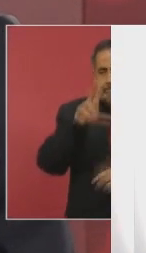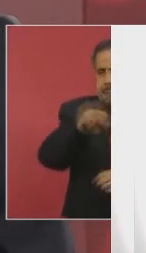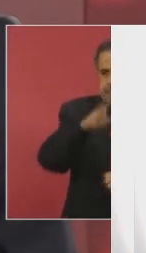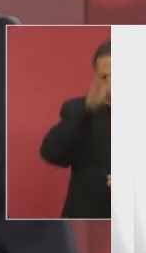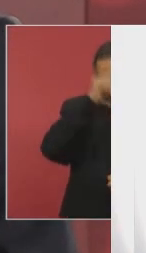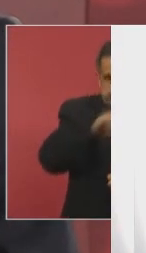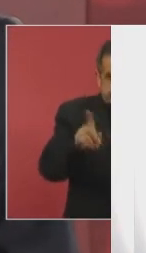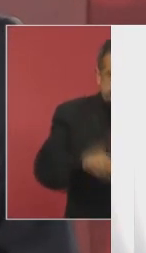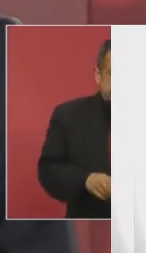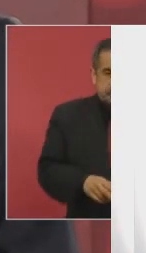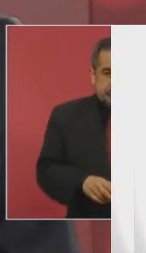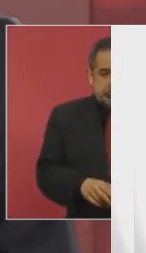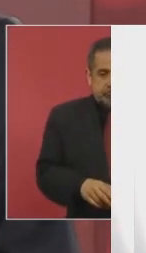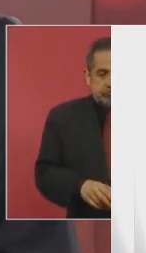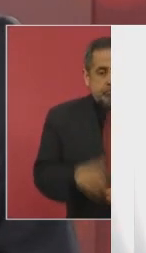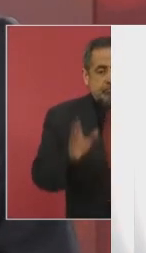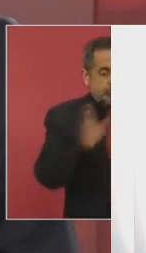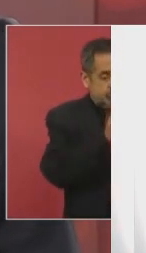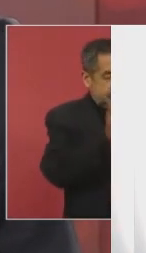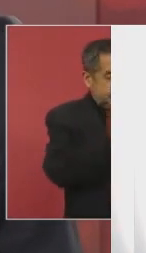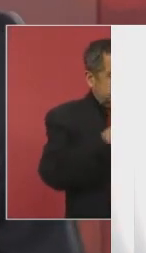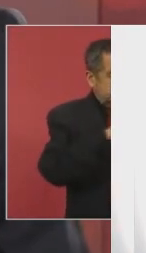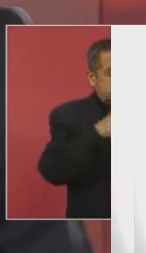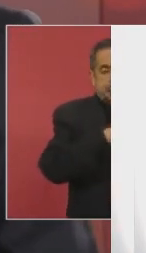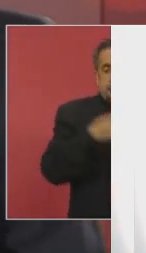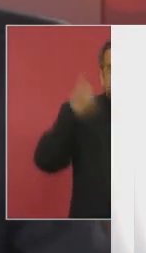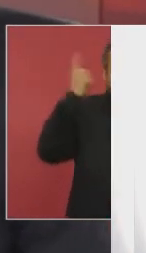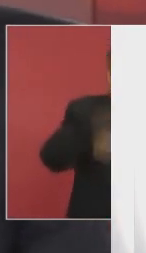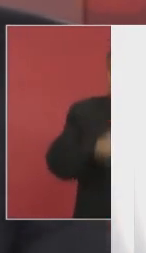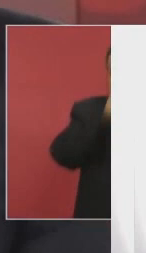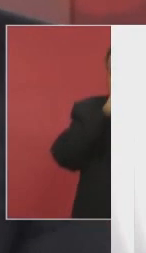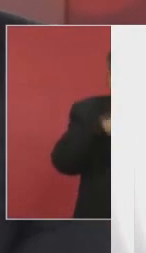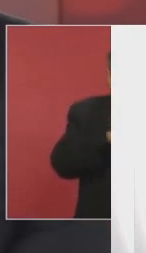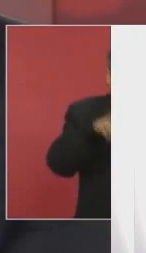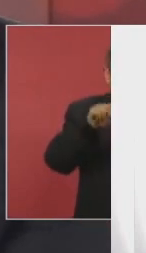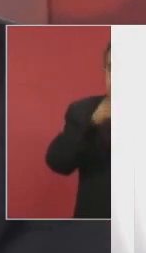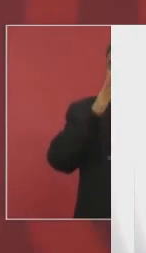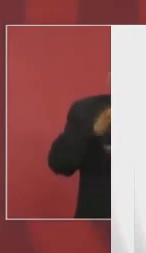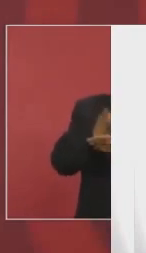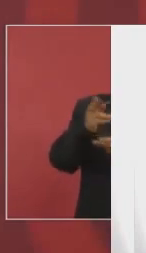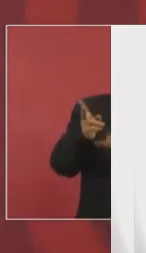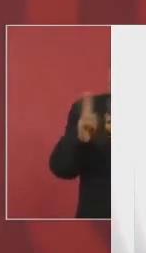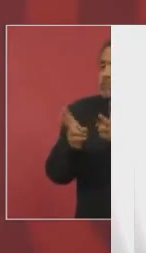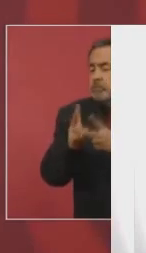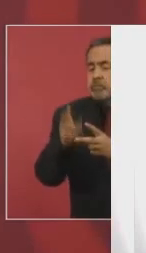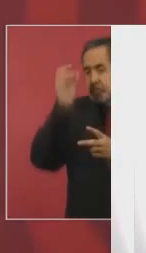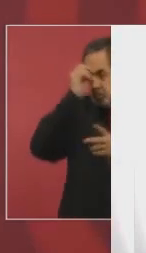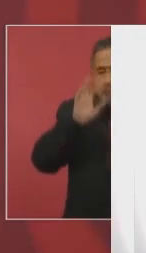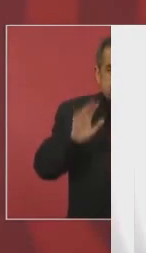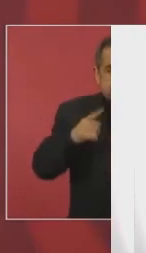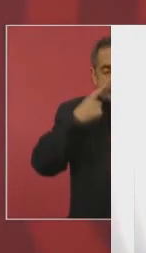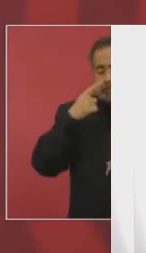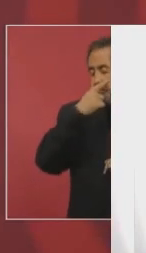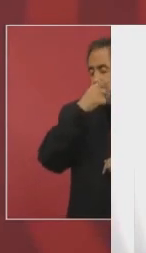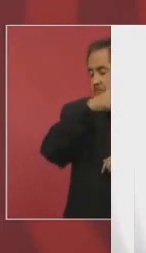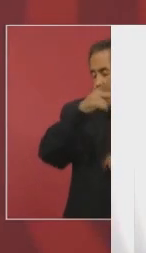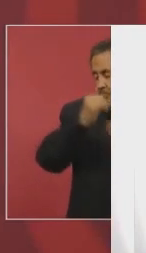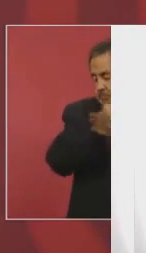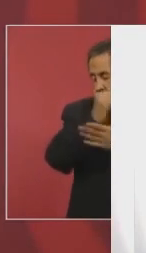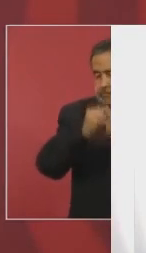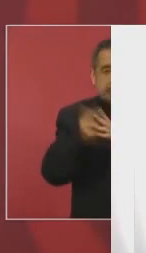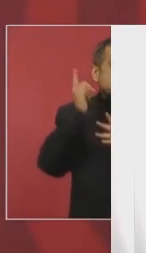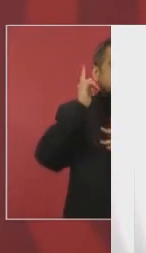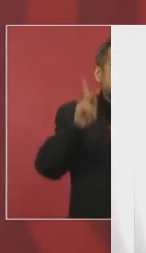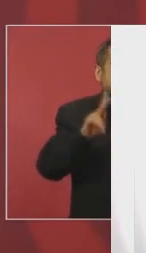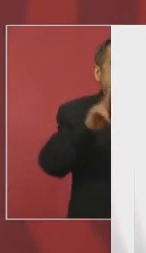en nuestra constitución se establece el principio de no intervención de autodeterminación de los pueblos de la solución pacífica